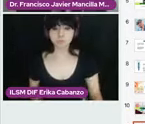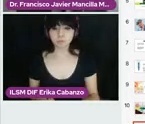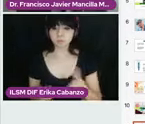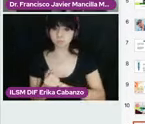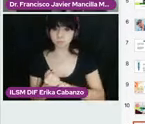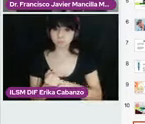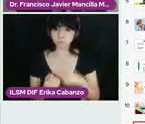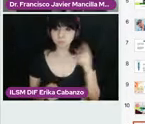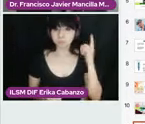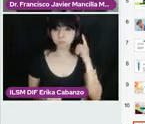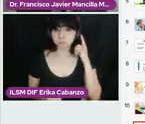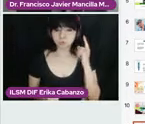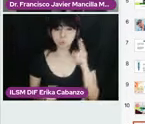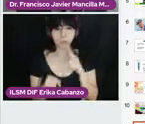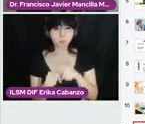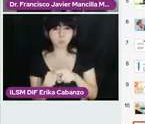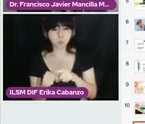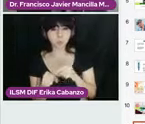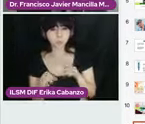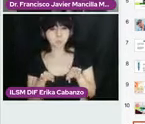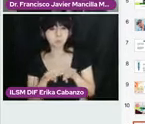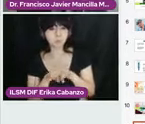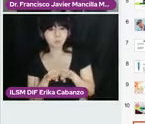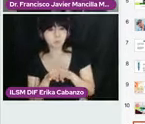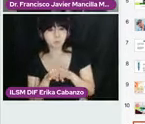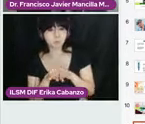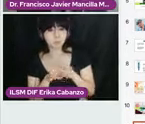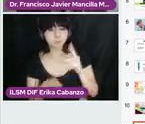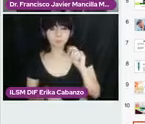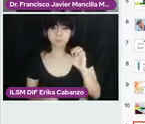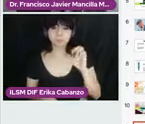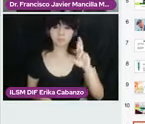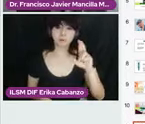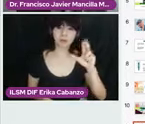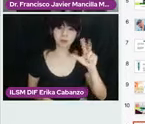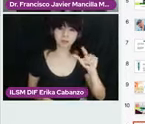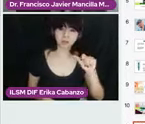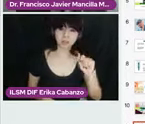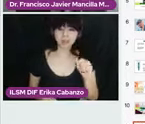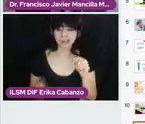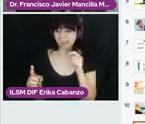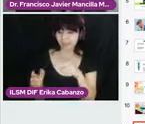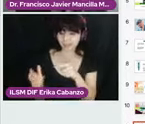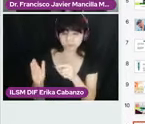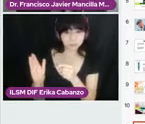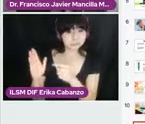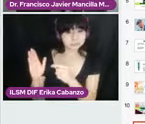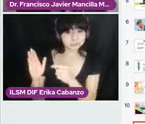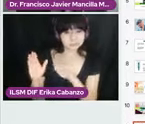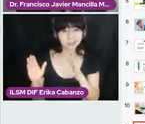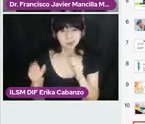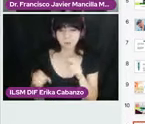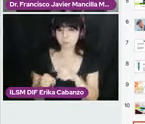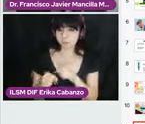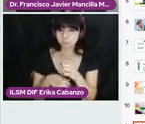aperlada. Esta retención de líquido en la caja timpánica da esta coloración café. Podemos encontrar